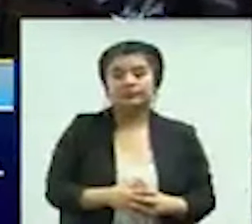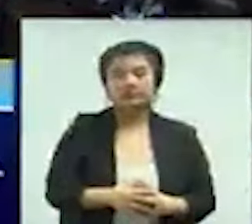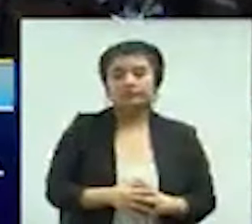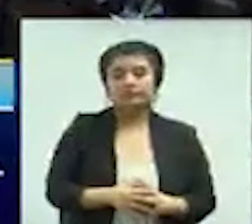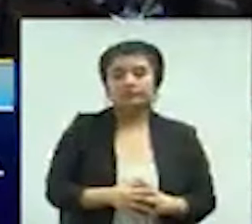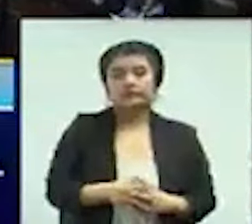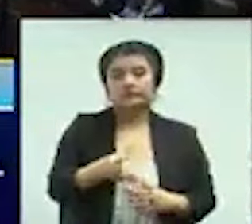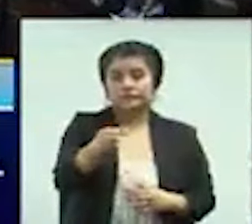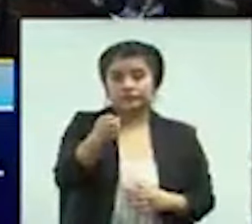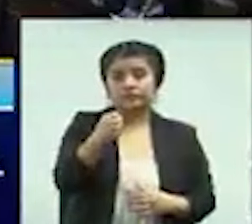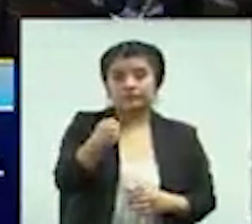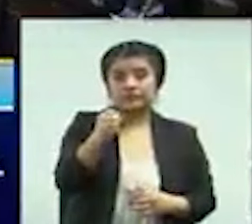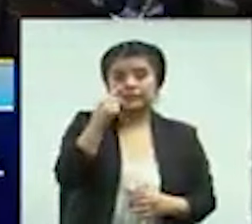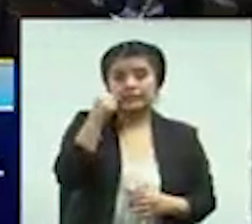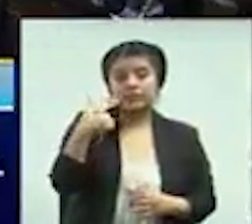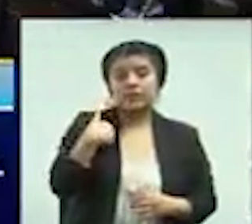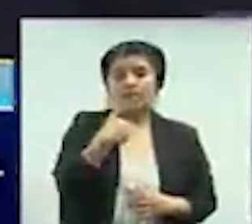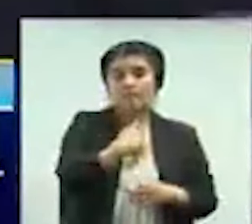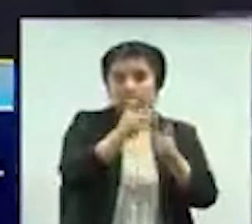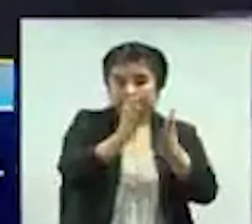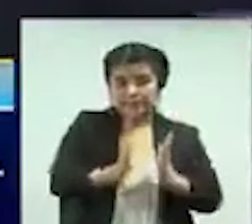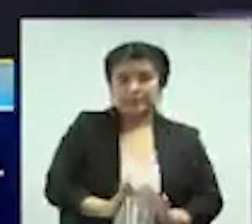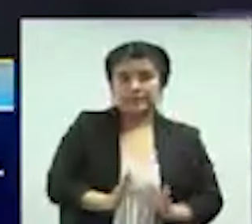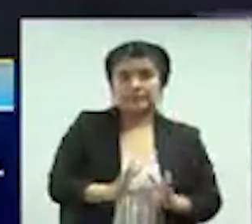Antes de darle la palabra, señor ministro, quiero